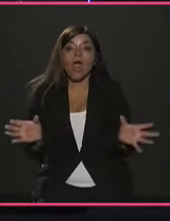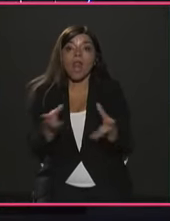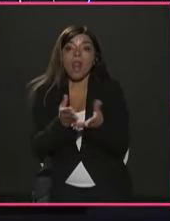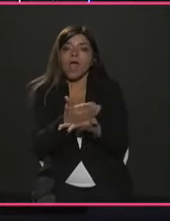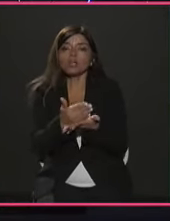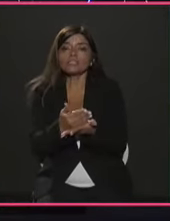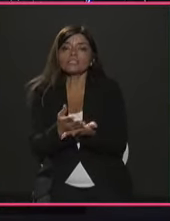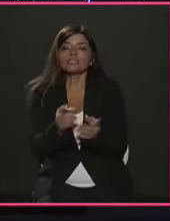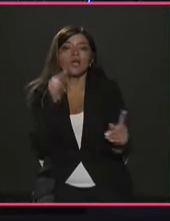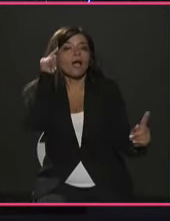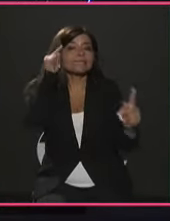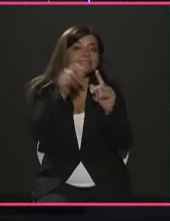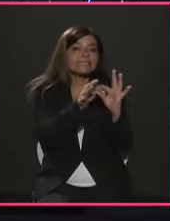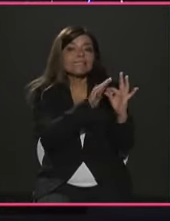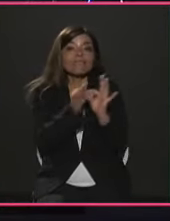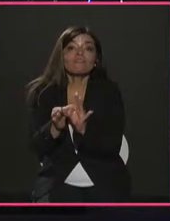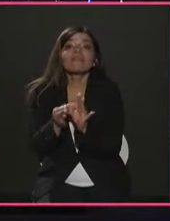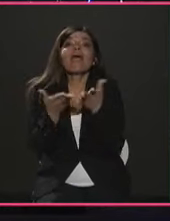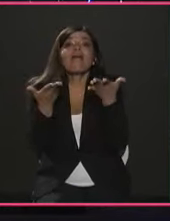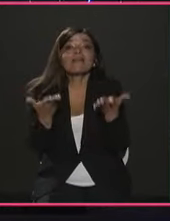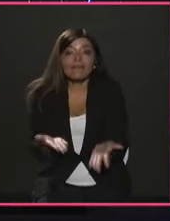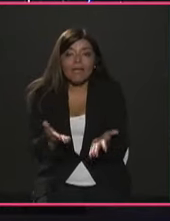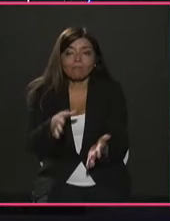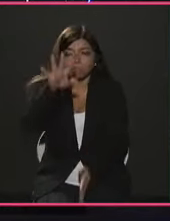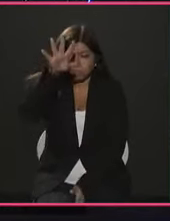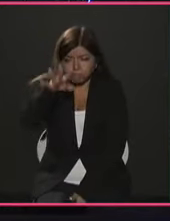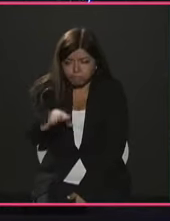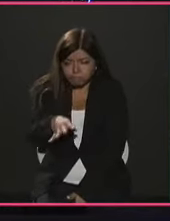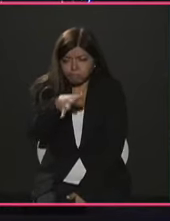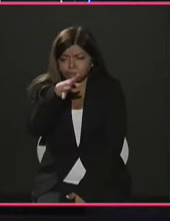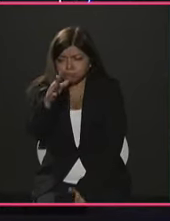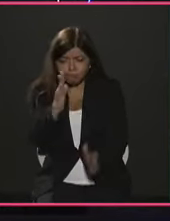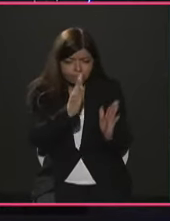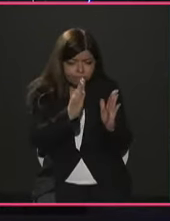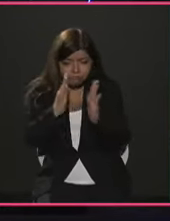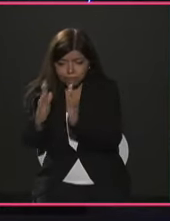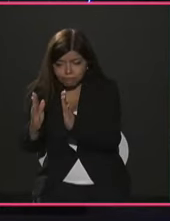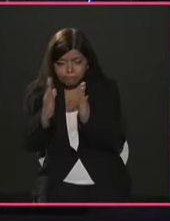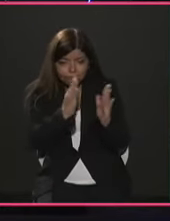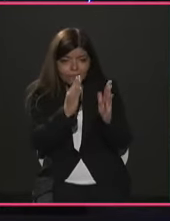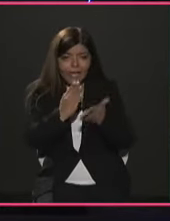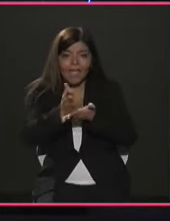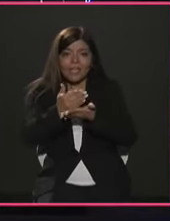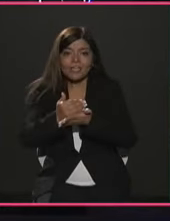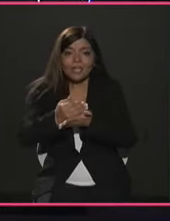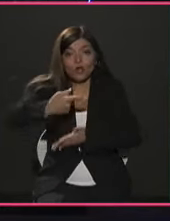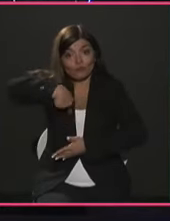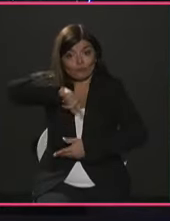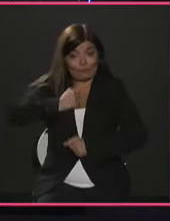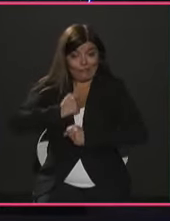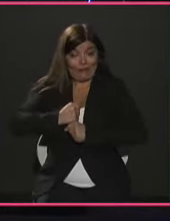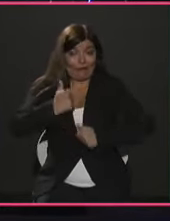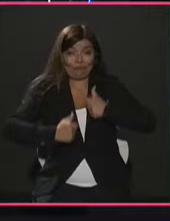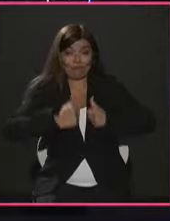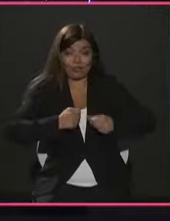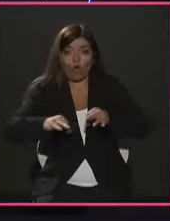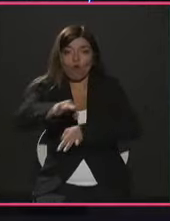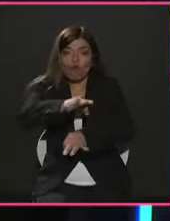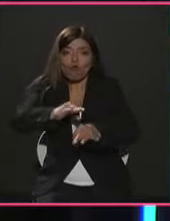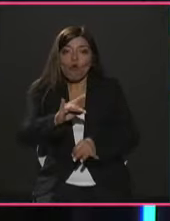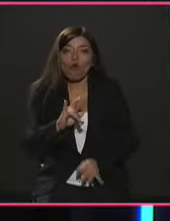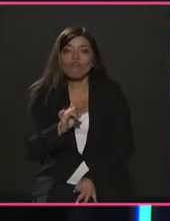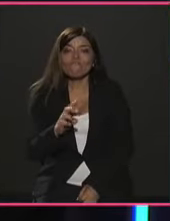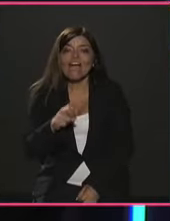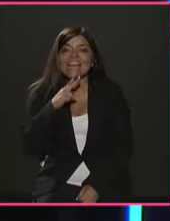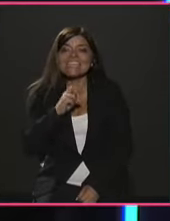tiene que ver con la planificación que es Obviamente el oficio que representamos los urbanistas Cómo darle